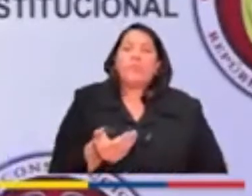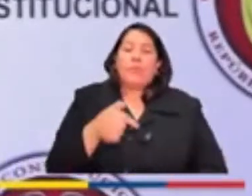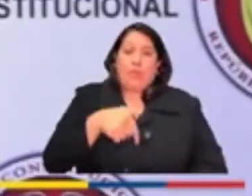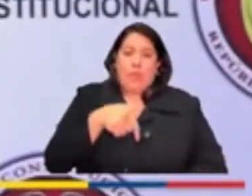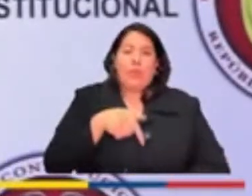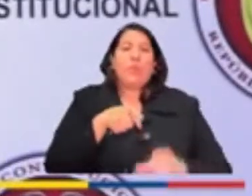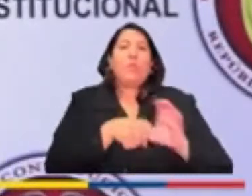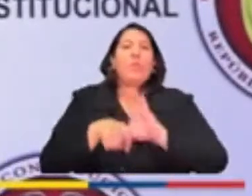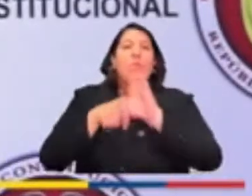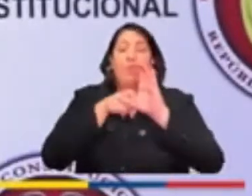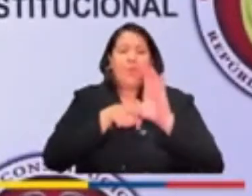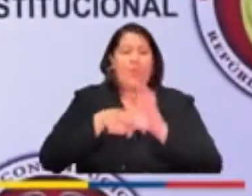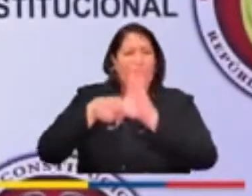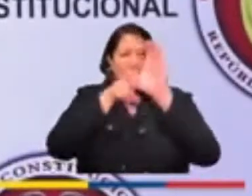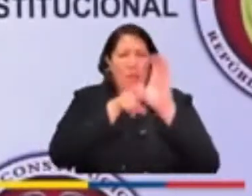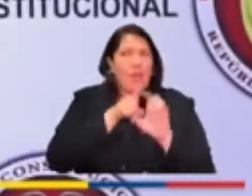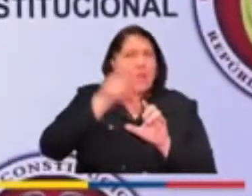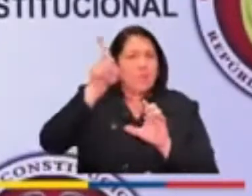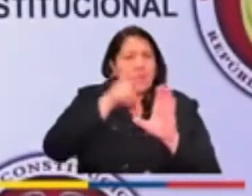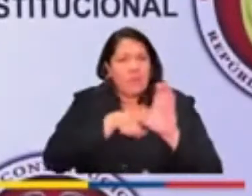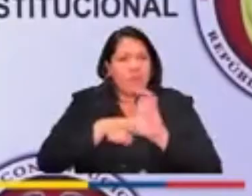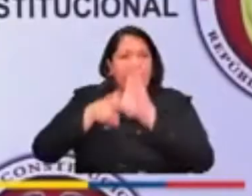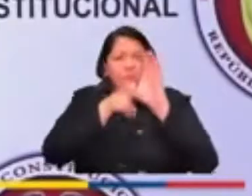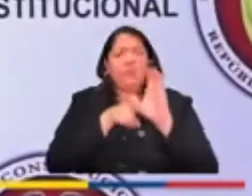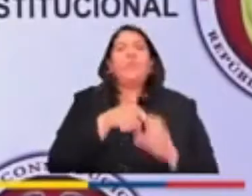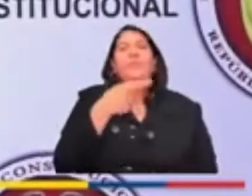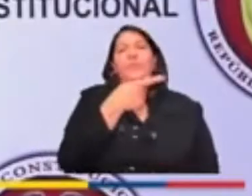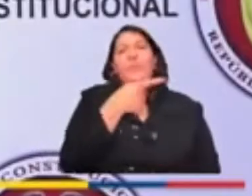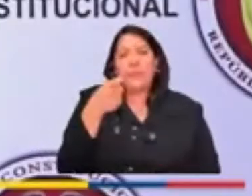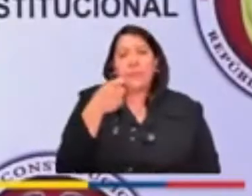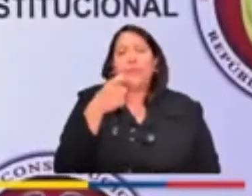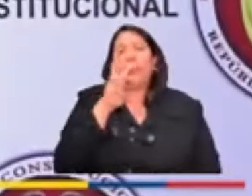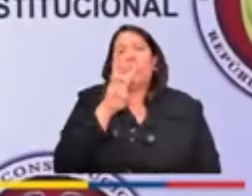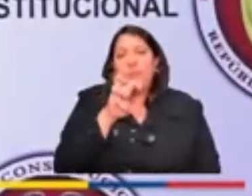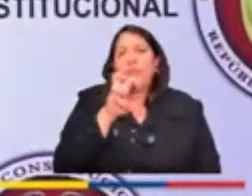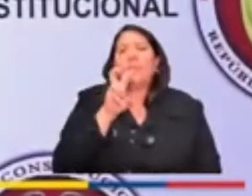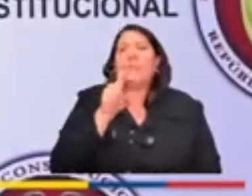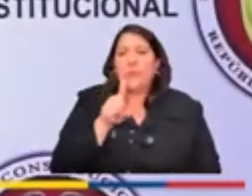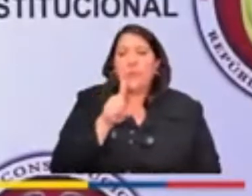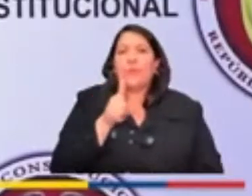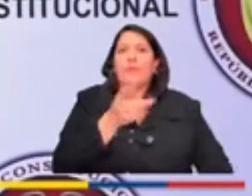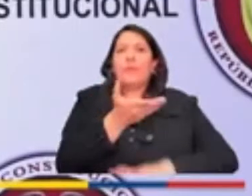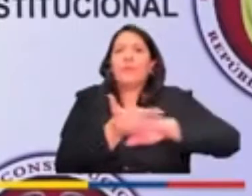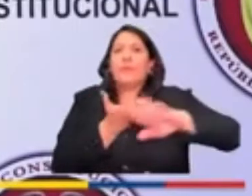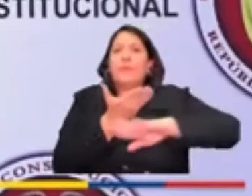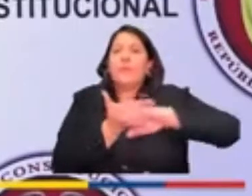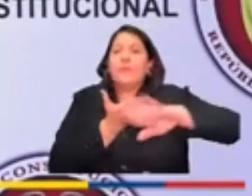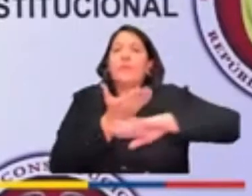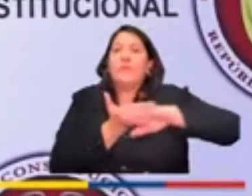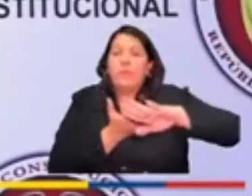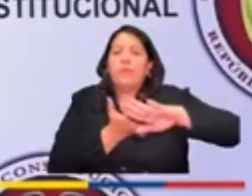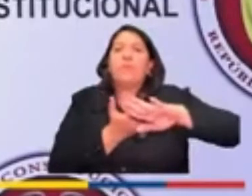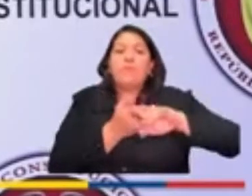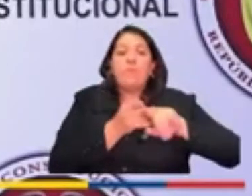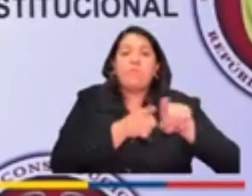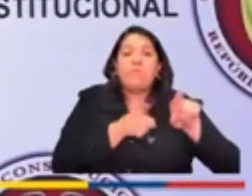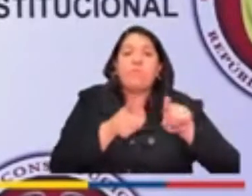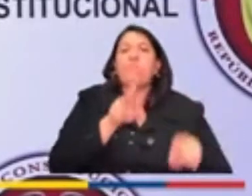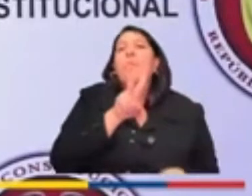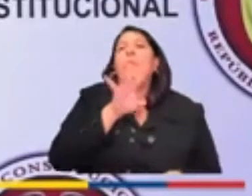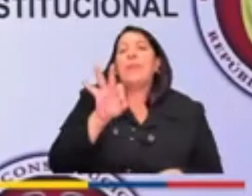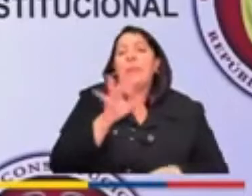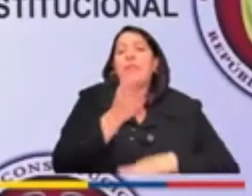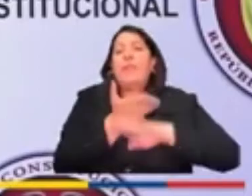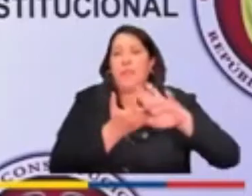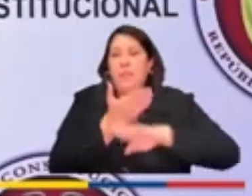Guajira, de esas 181 solicitudes, hay 23 solicitudes